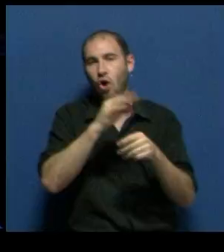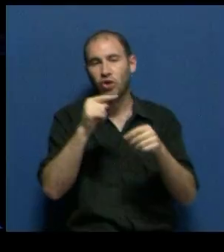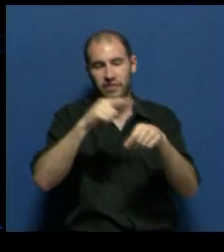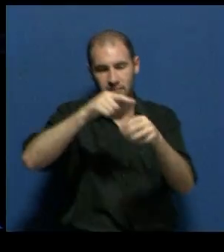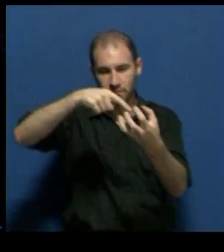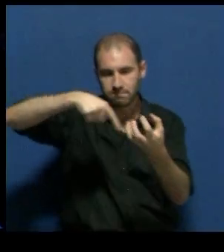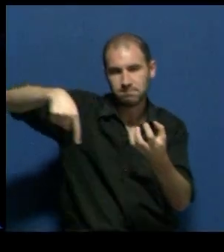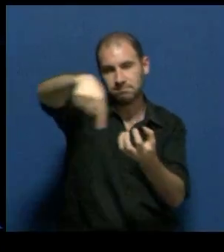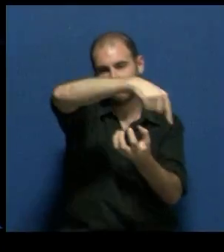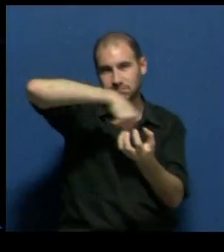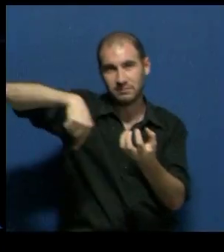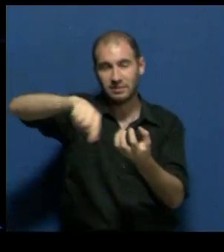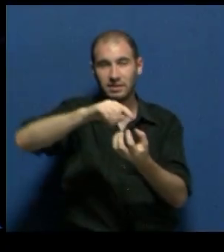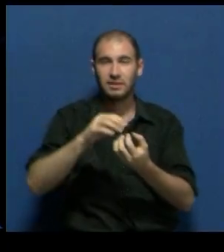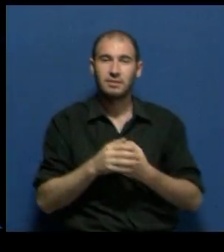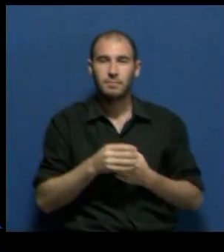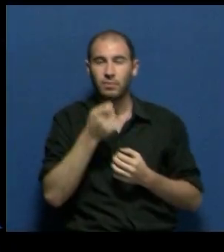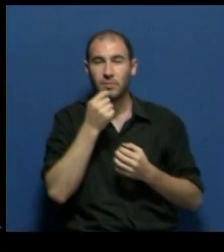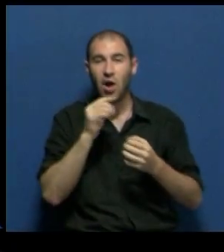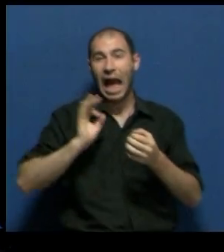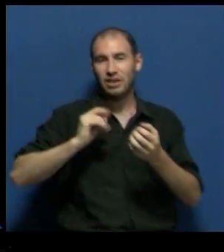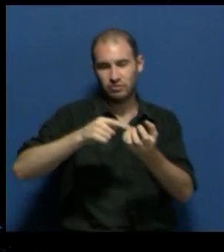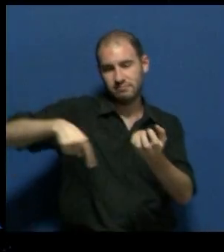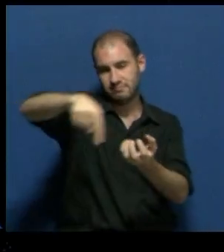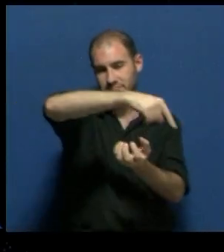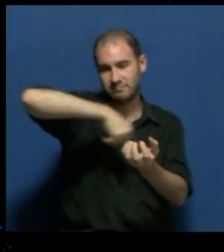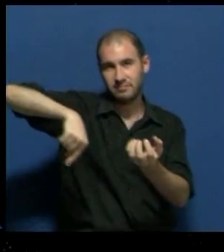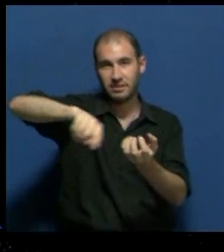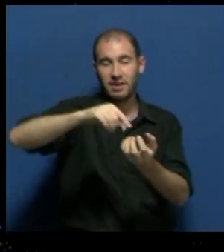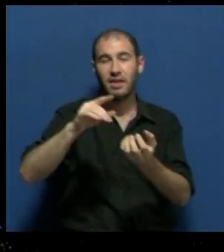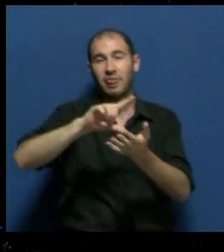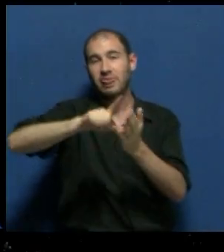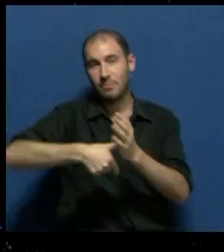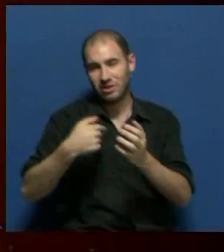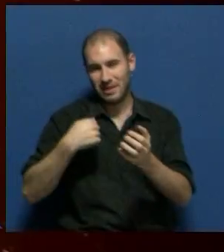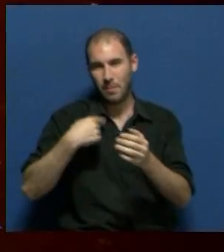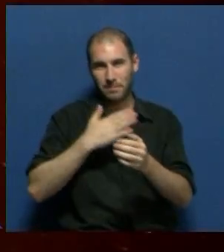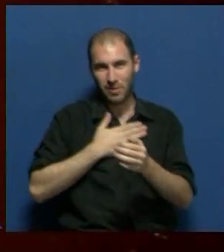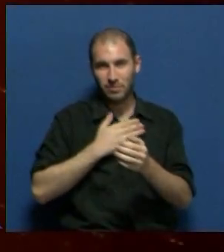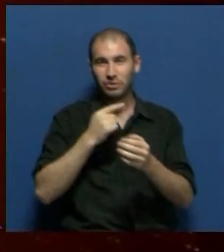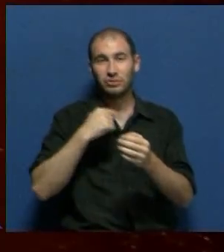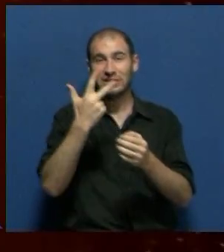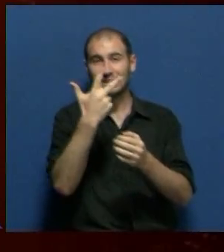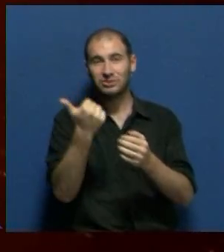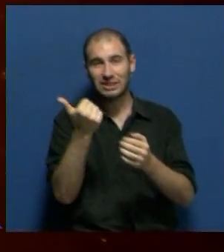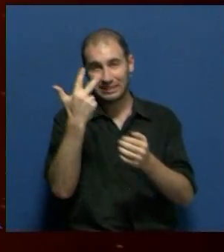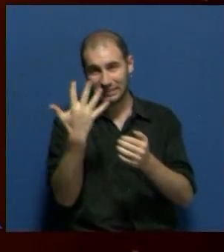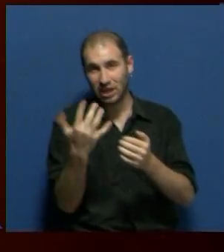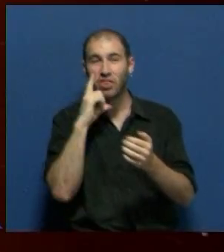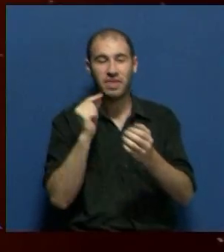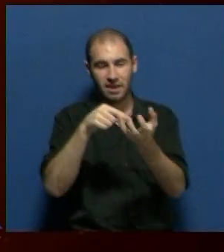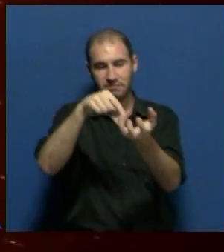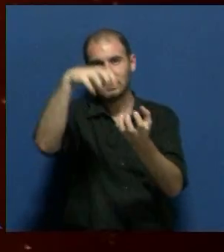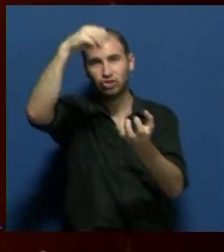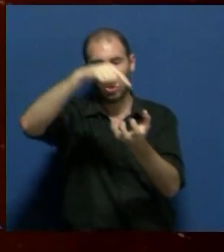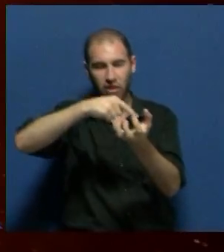orbital el tiempo orbital vamos a hablar el año, claro, el año que tarda el tiempo para nosotros. Nosotros tardamos 365 días en dar una